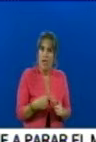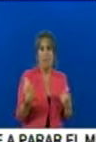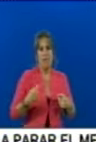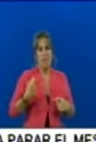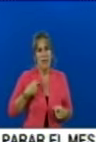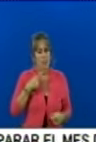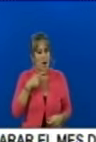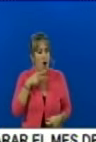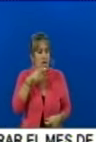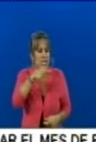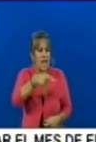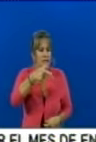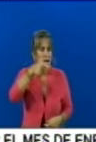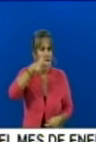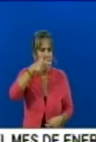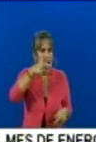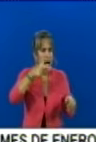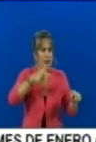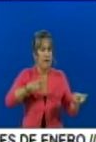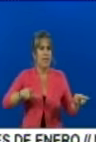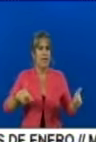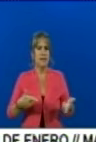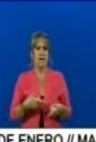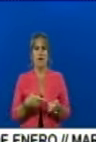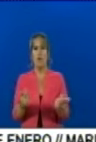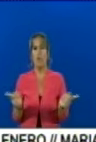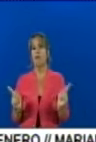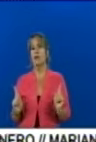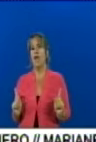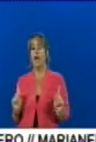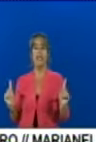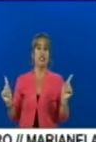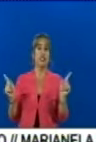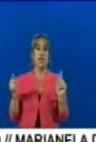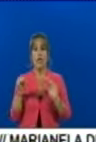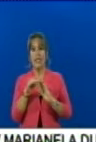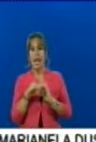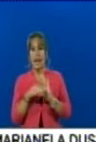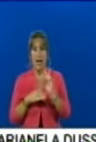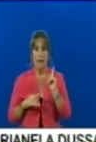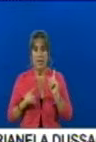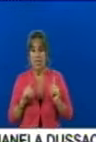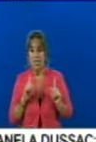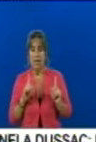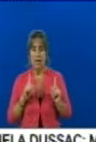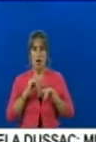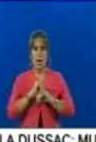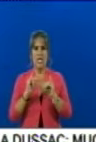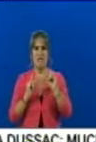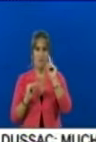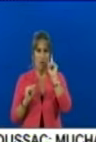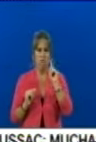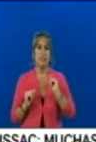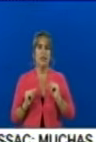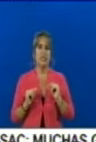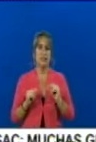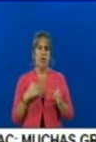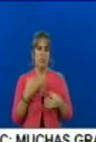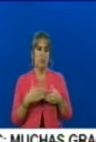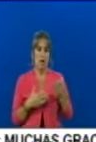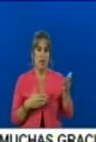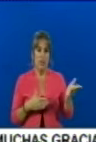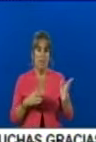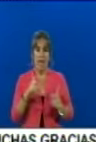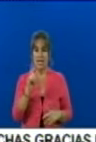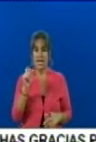que ir en un segundo momento y por lo tanto tomaremos todas las medidas e informaremos en el caso de este